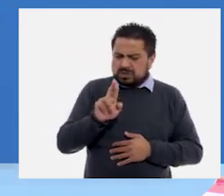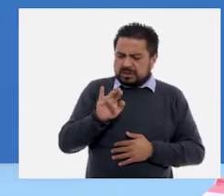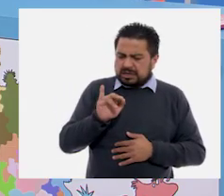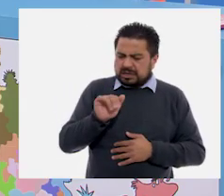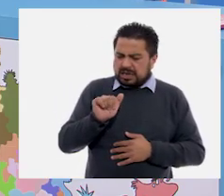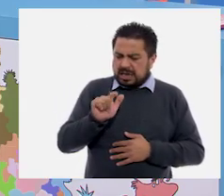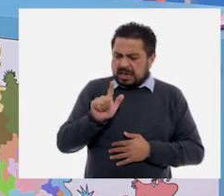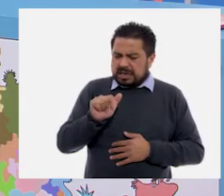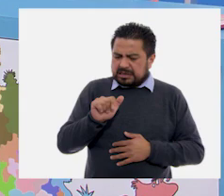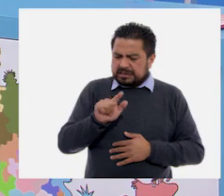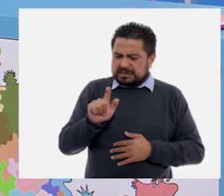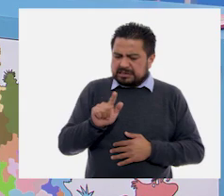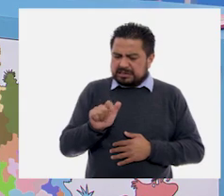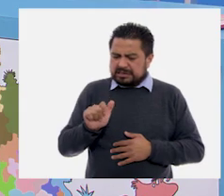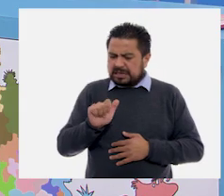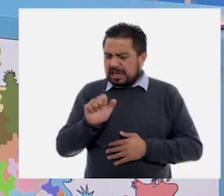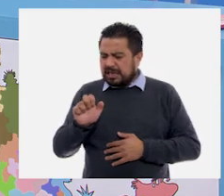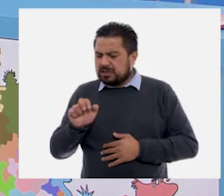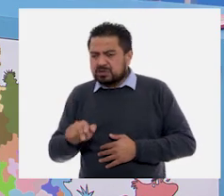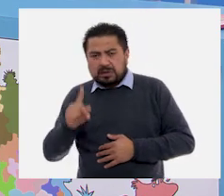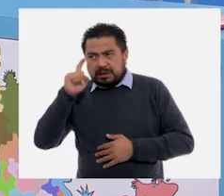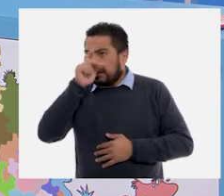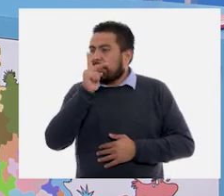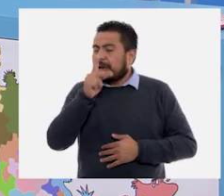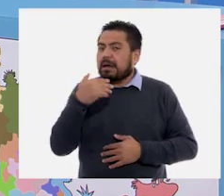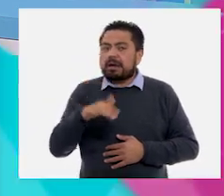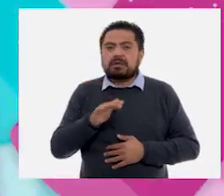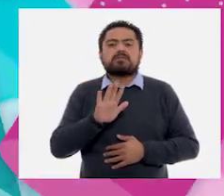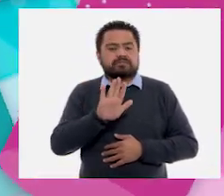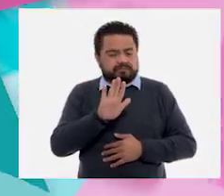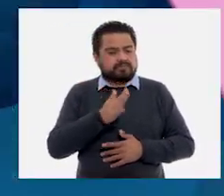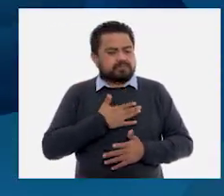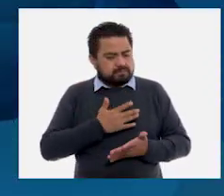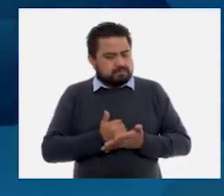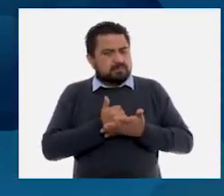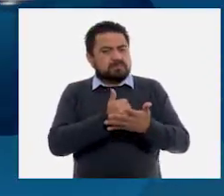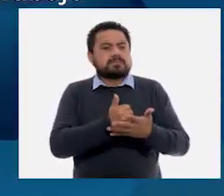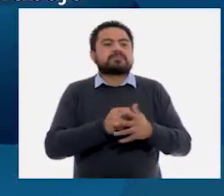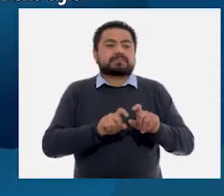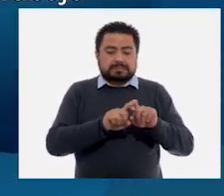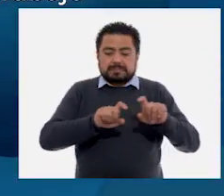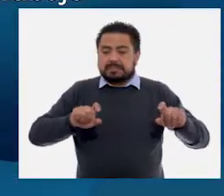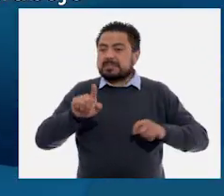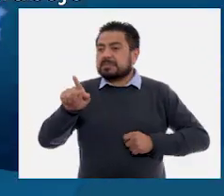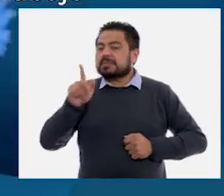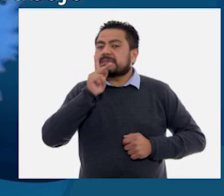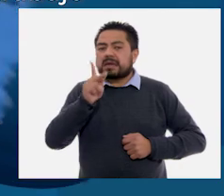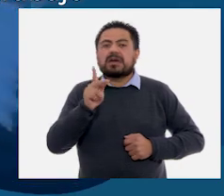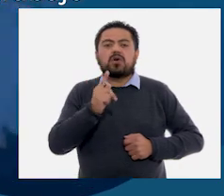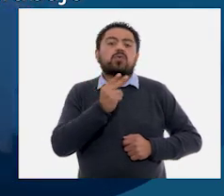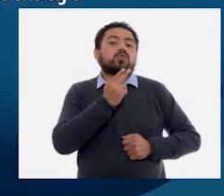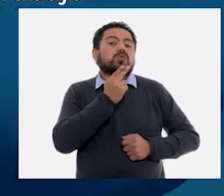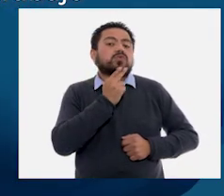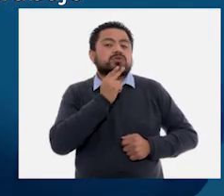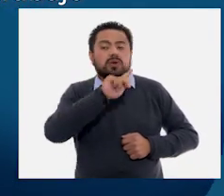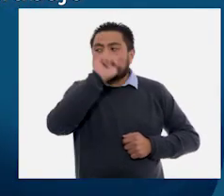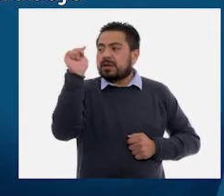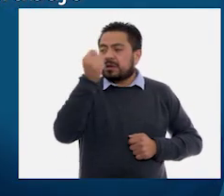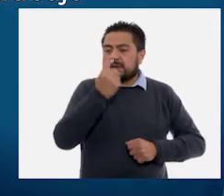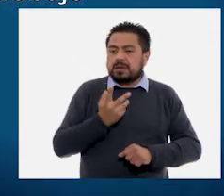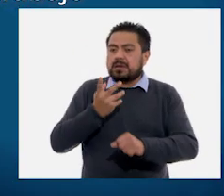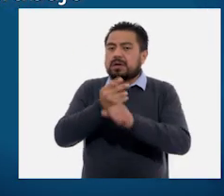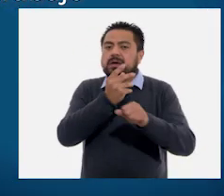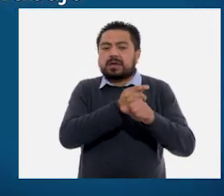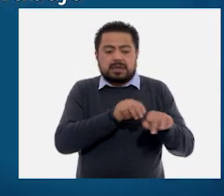industrialización? Ay, está muy complicada la palabra. A ver, yo te ayudo, yo sé. La industrialización es el uso de tecnologías para sustituir